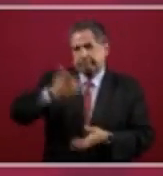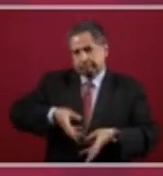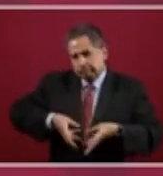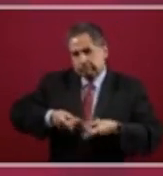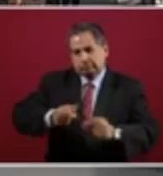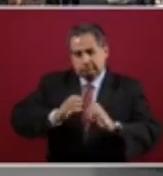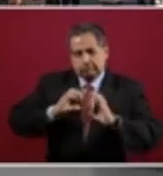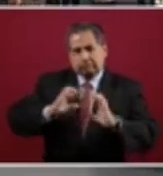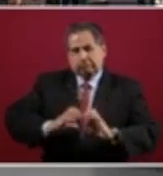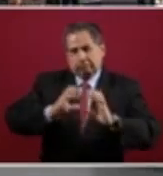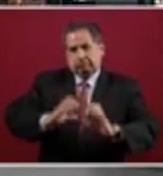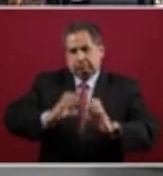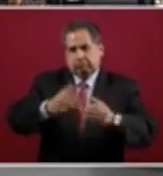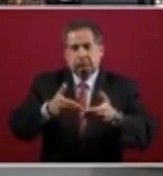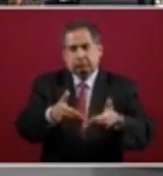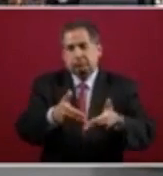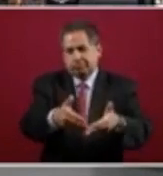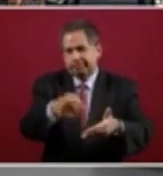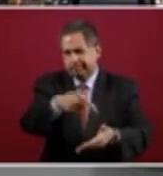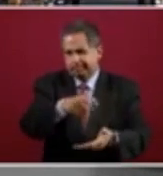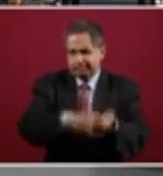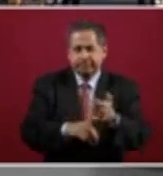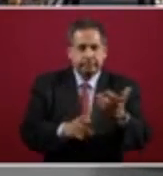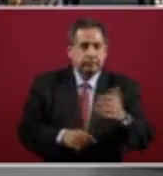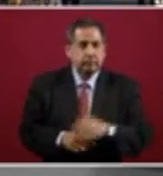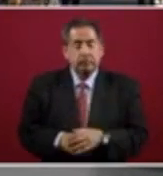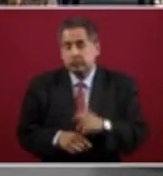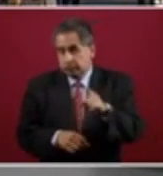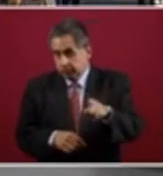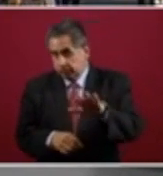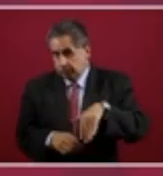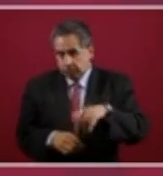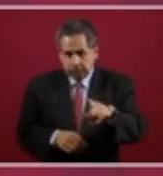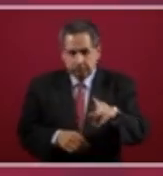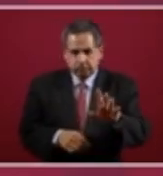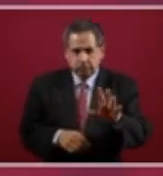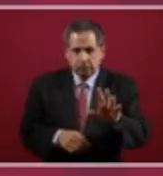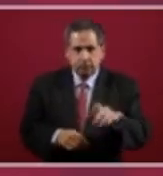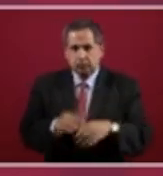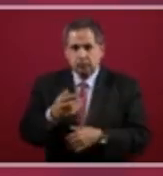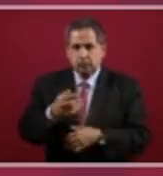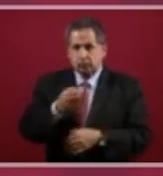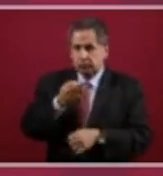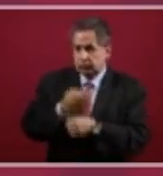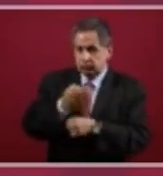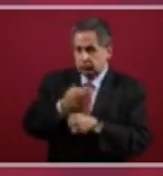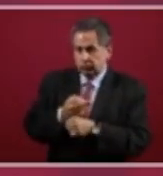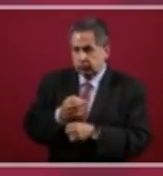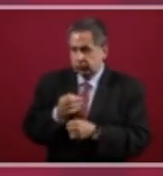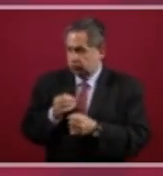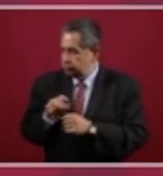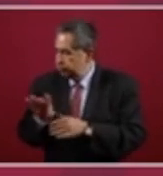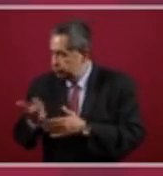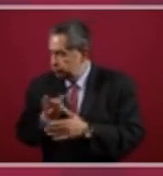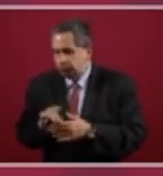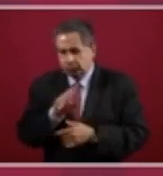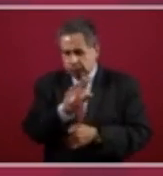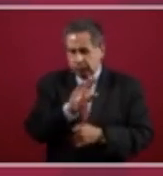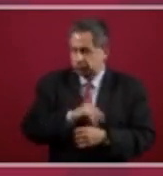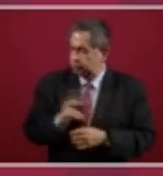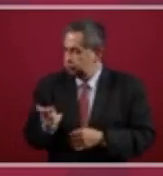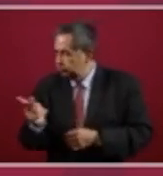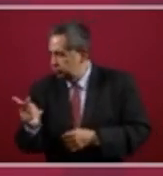estas embarcaciones. En el caso de los que hice en particular, te permitiría, no tengo el dato puntual, te permitiría hacer una consulta.